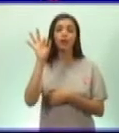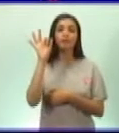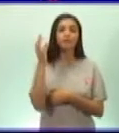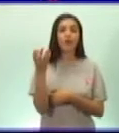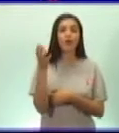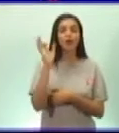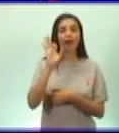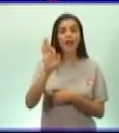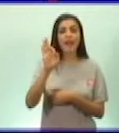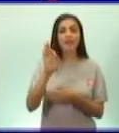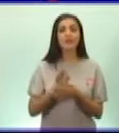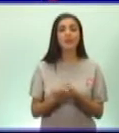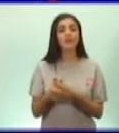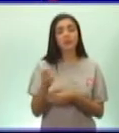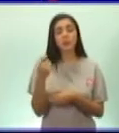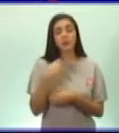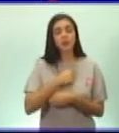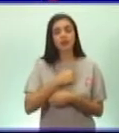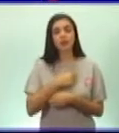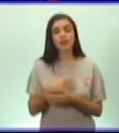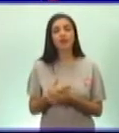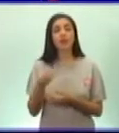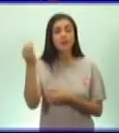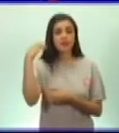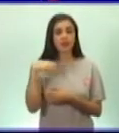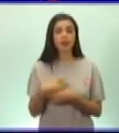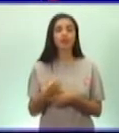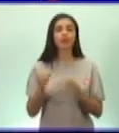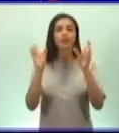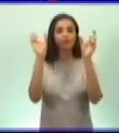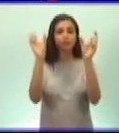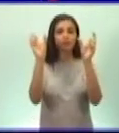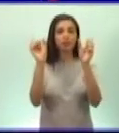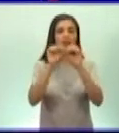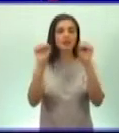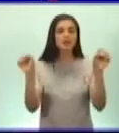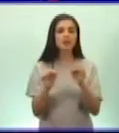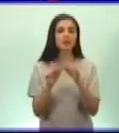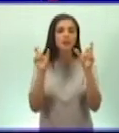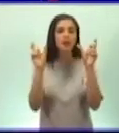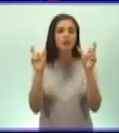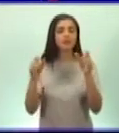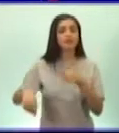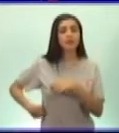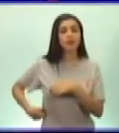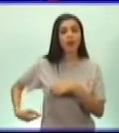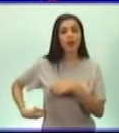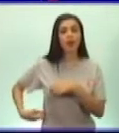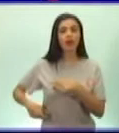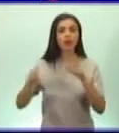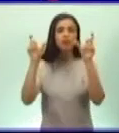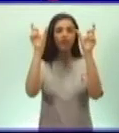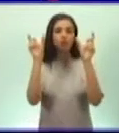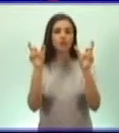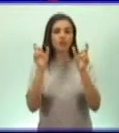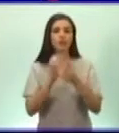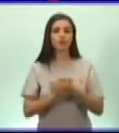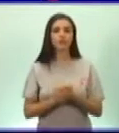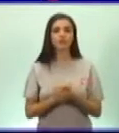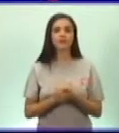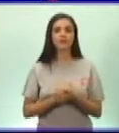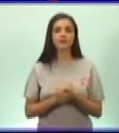consideres, teniendo en cuenta el sistema renal. Estos tipos de actividades ya ustedes las han venido